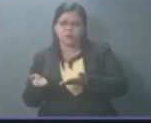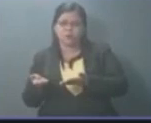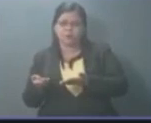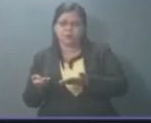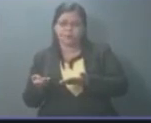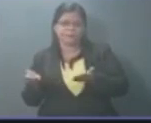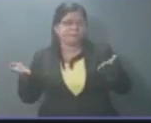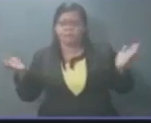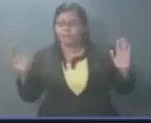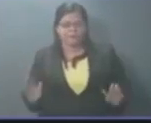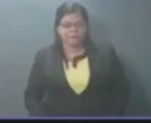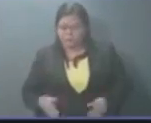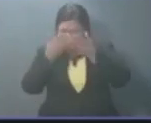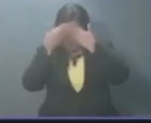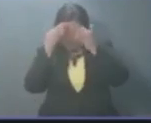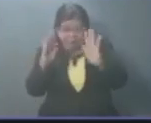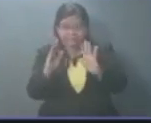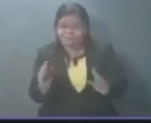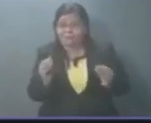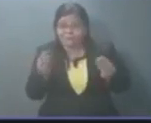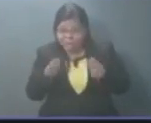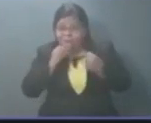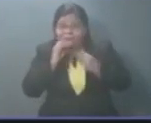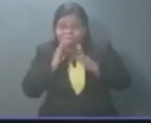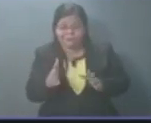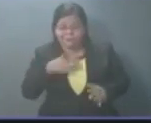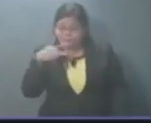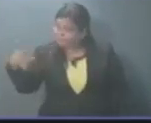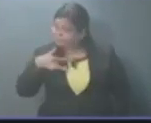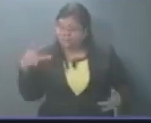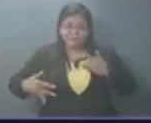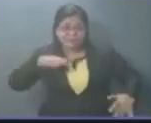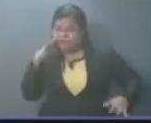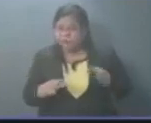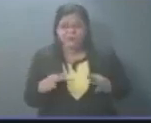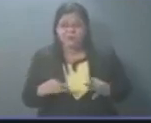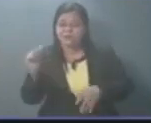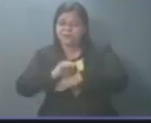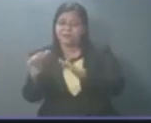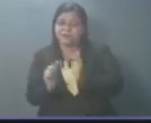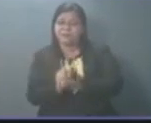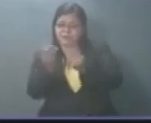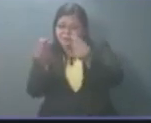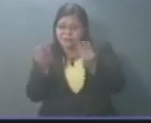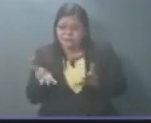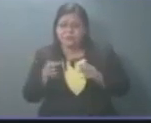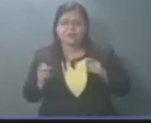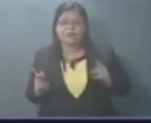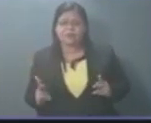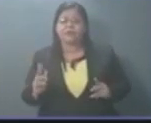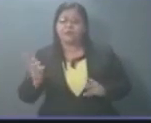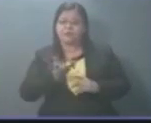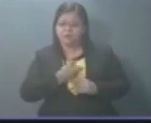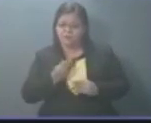no sé qué palabra utilizar, de verdad, porque realmente es frustrante que en esta Asamblea Legislativa se pierda la oportunidad de